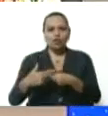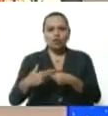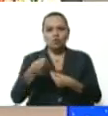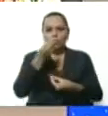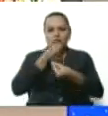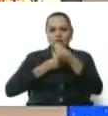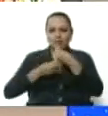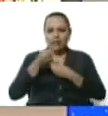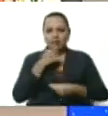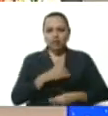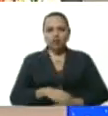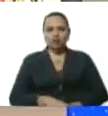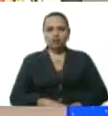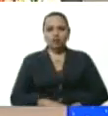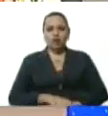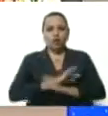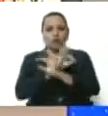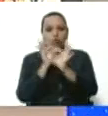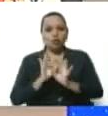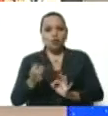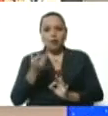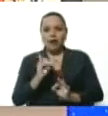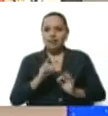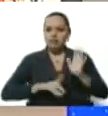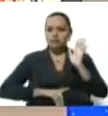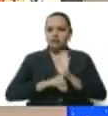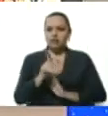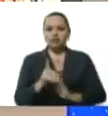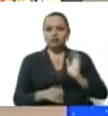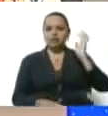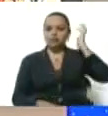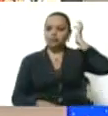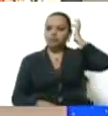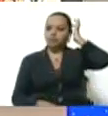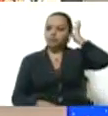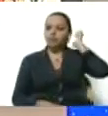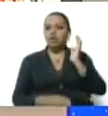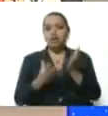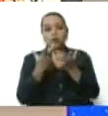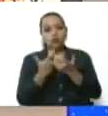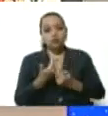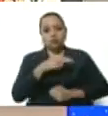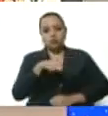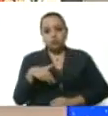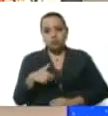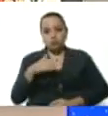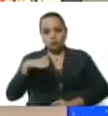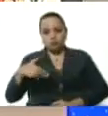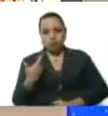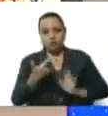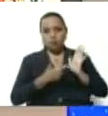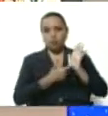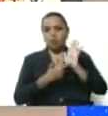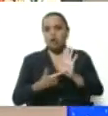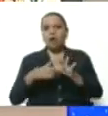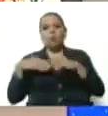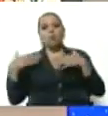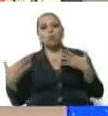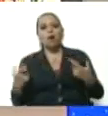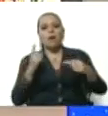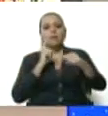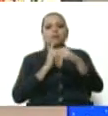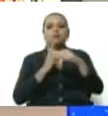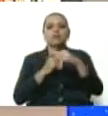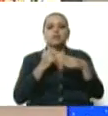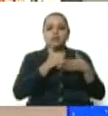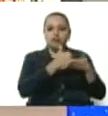alimentos, mecanismos que estaban en pleno desarrollo y que con números nosotros pudimos demostrar cuál fue el impacto